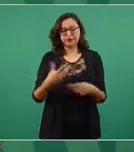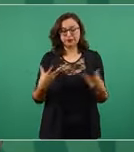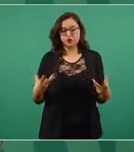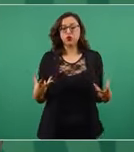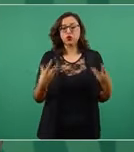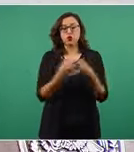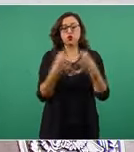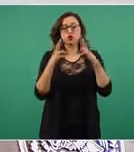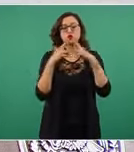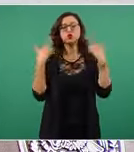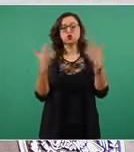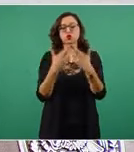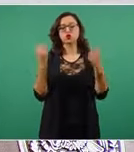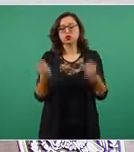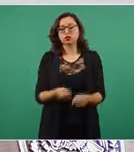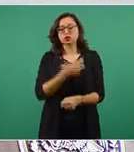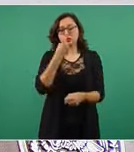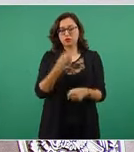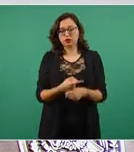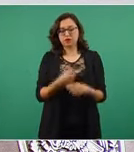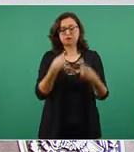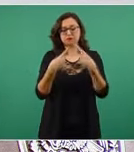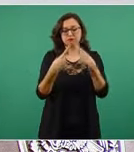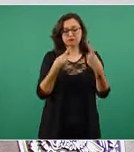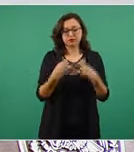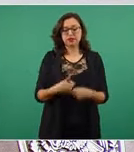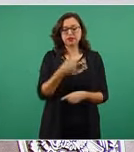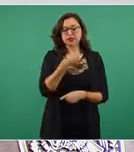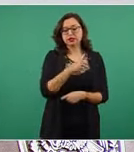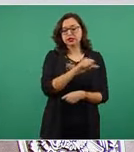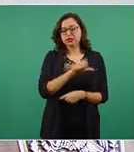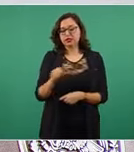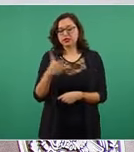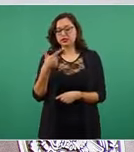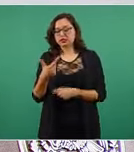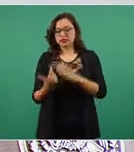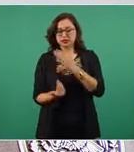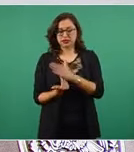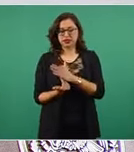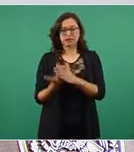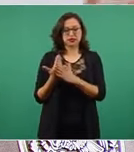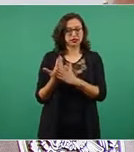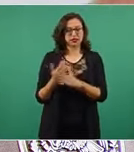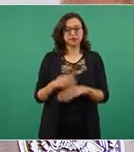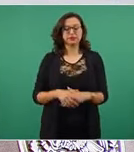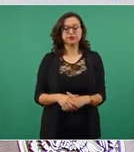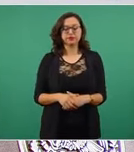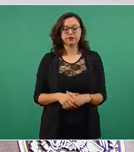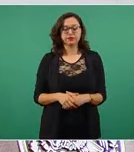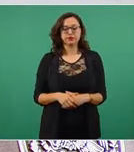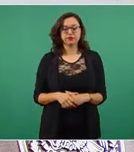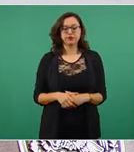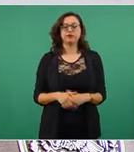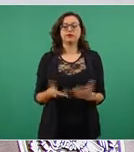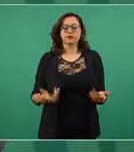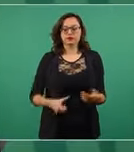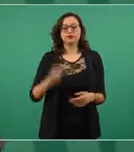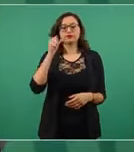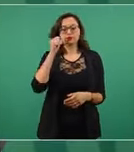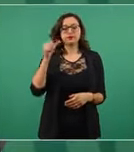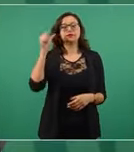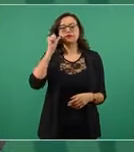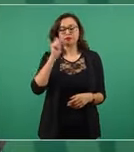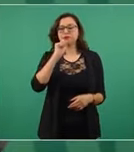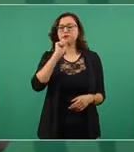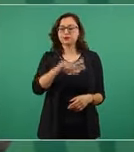de seguridad de 6 a 7 de la mañana. Ayer también estuvo con nosotros en una